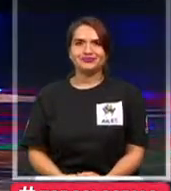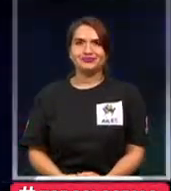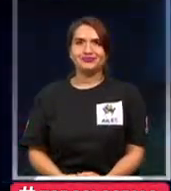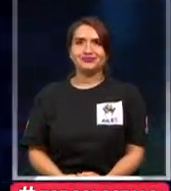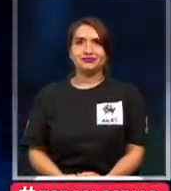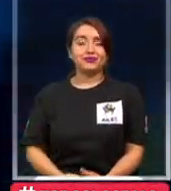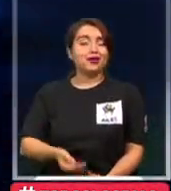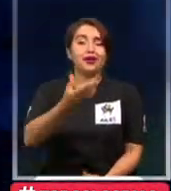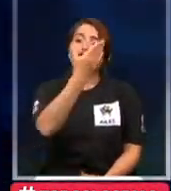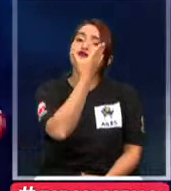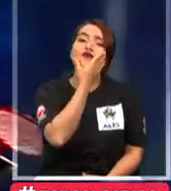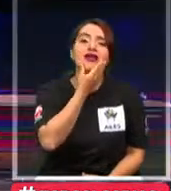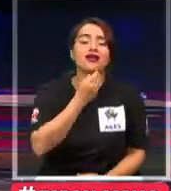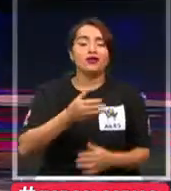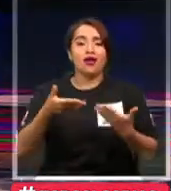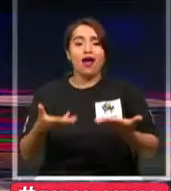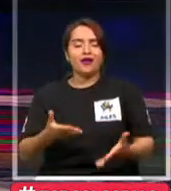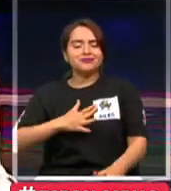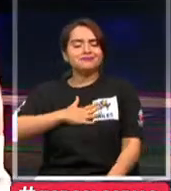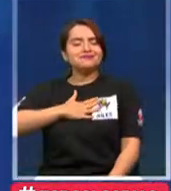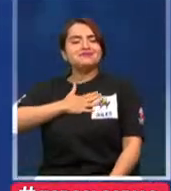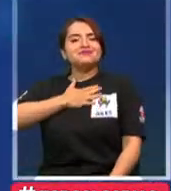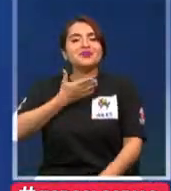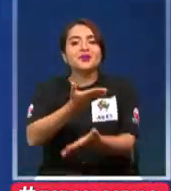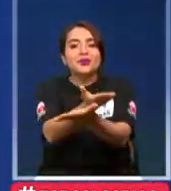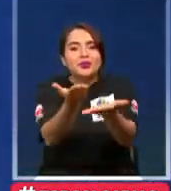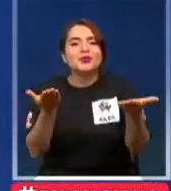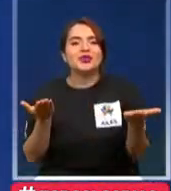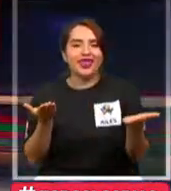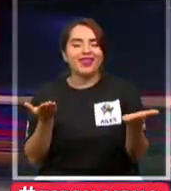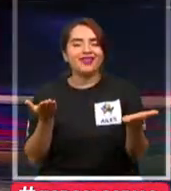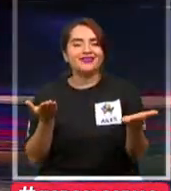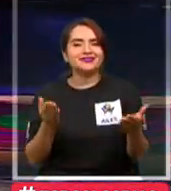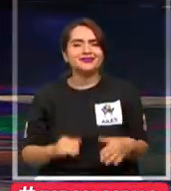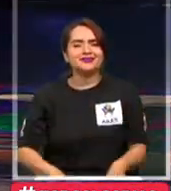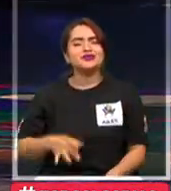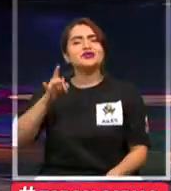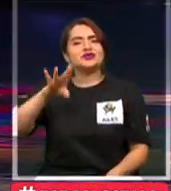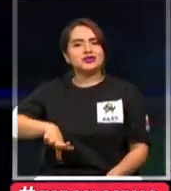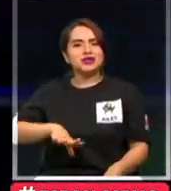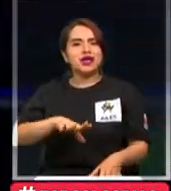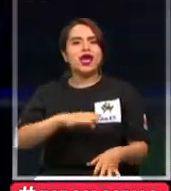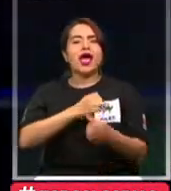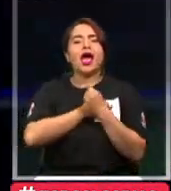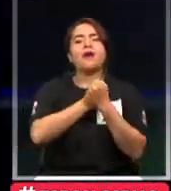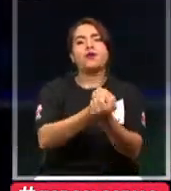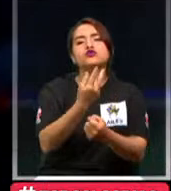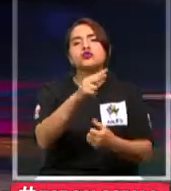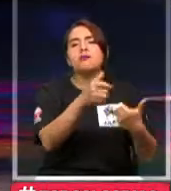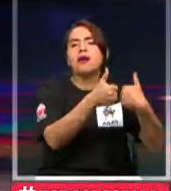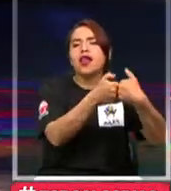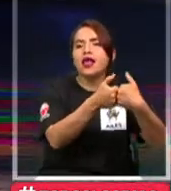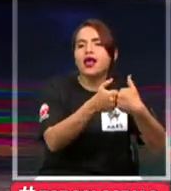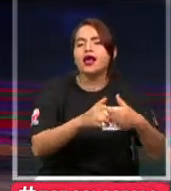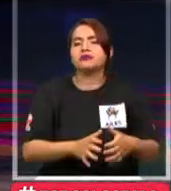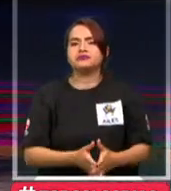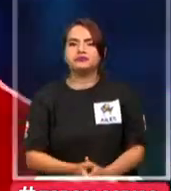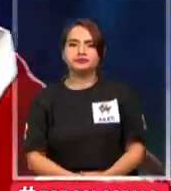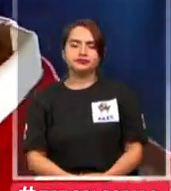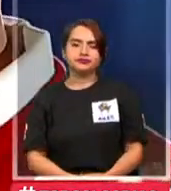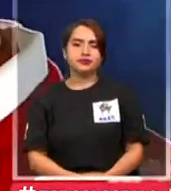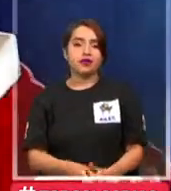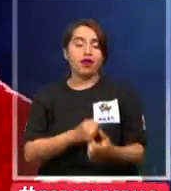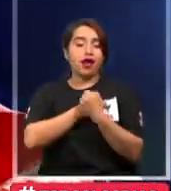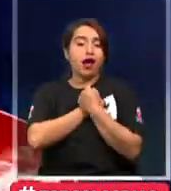Es bonito lo que estamos sintiendo. Y ustedes, yo sé que le entregan amor a sus parejas, le entregan